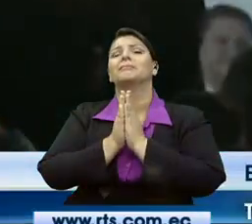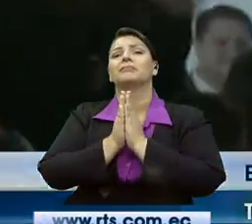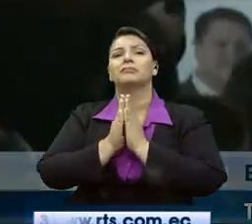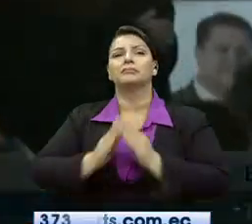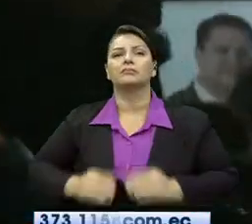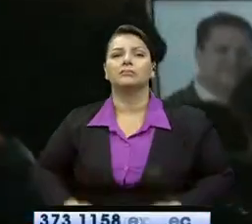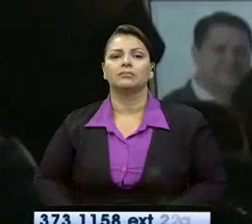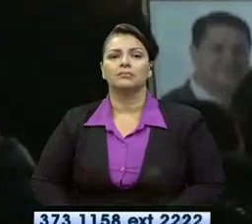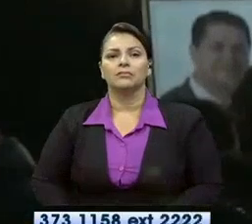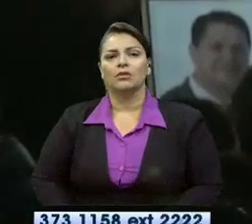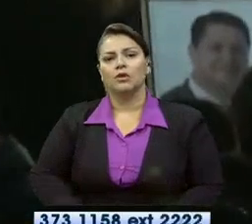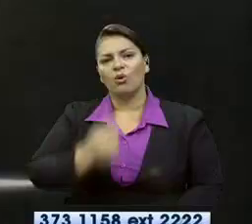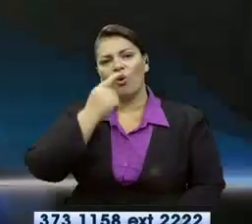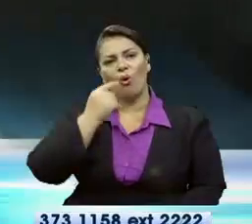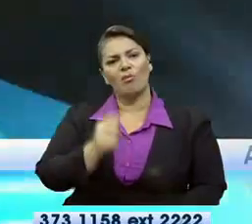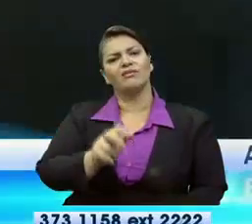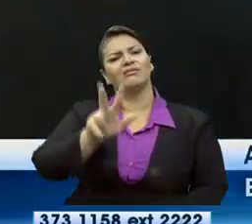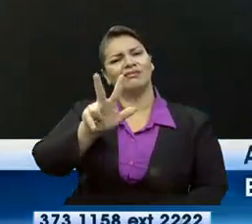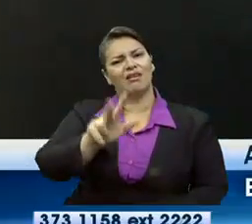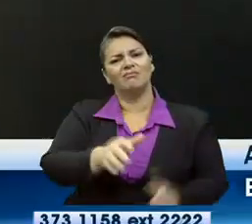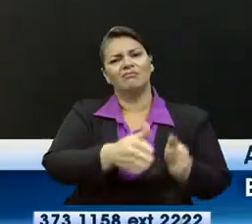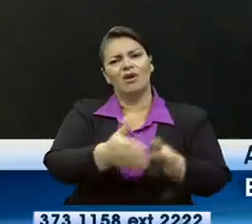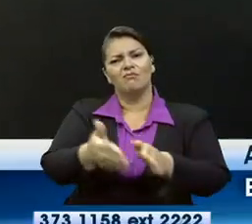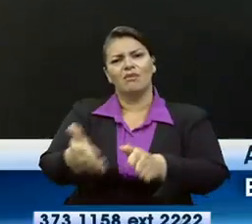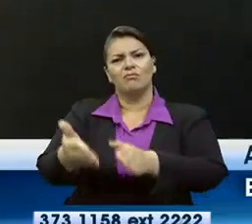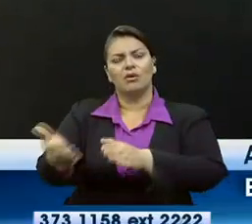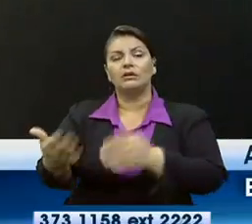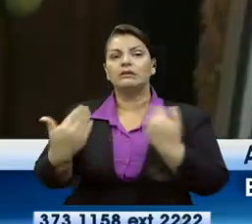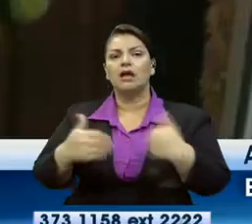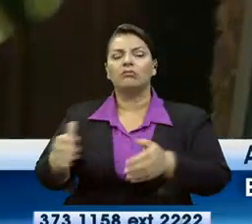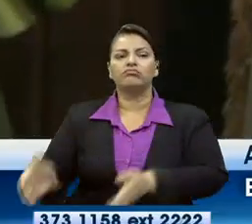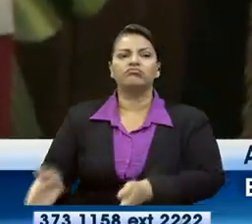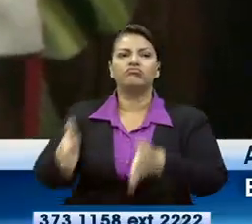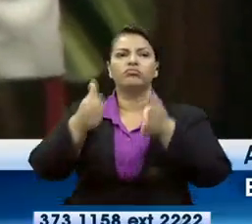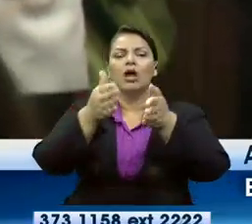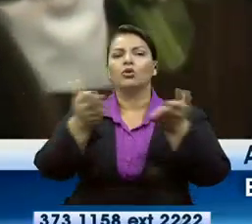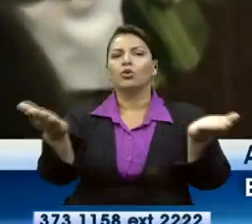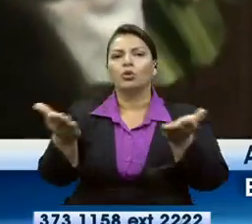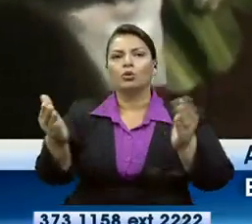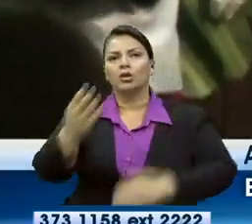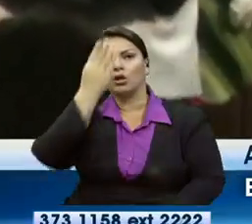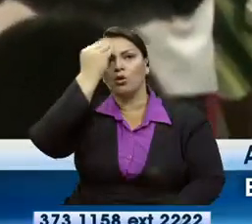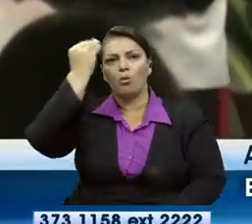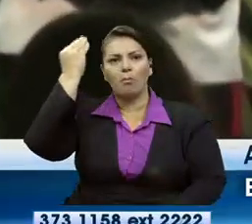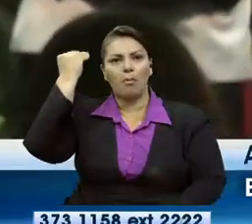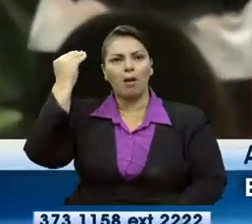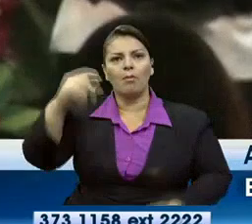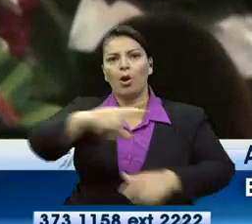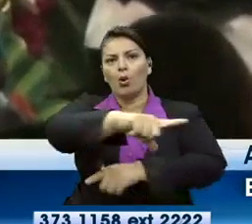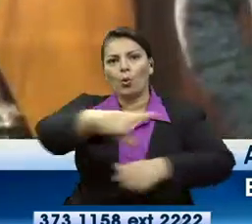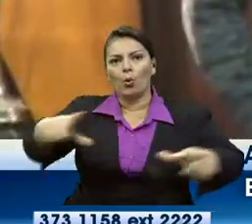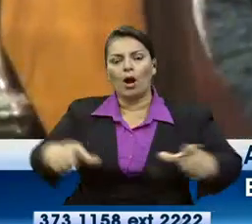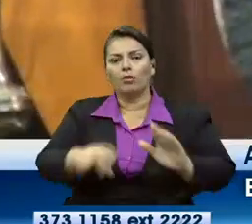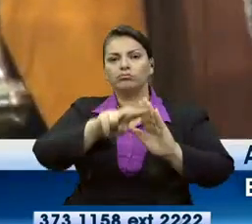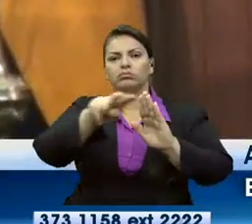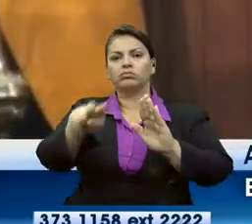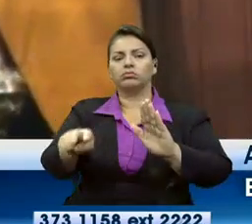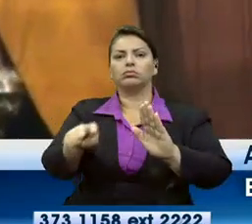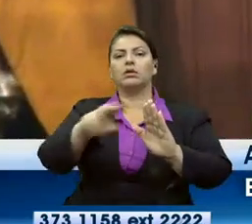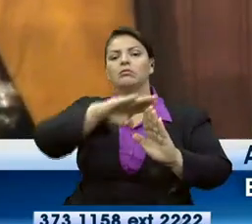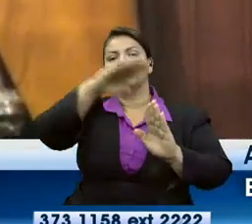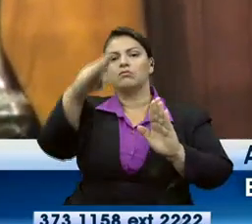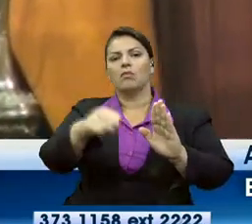Los 3 cuerpos fueron velados en primera instancia en el Salón Municipal de Riobamba, para luego ser trasladado hasta su tierra natal, Penipe. El